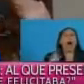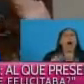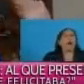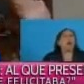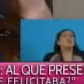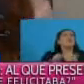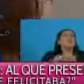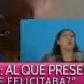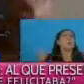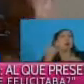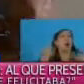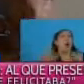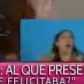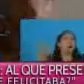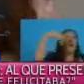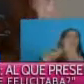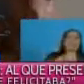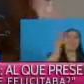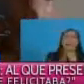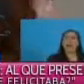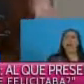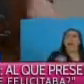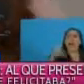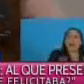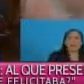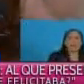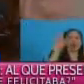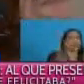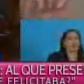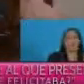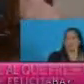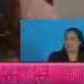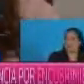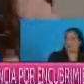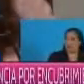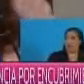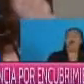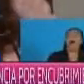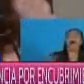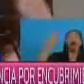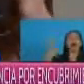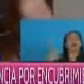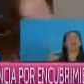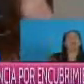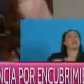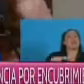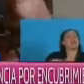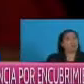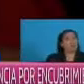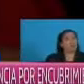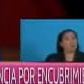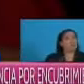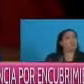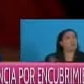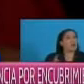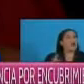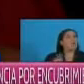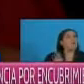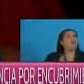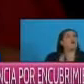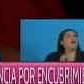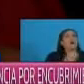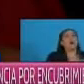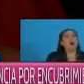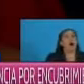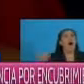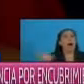internas. No me refiero a cuestiones únicamente de, porque como la anterior causa, tampoco únicamente se agota en la